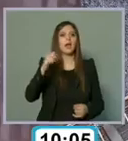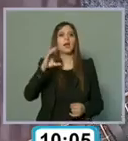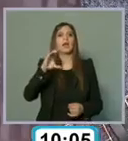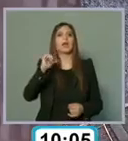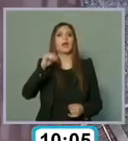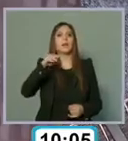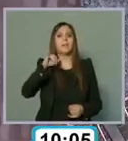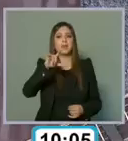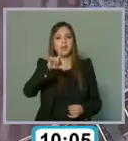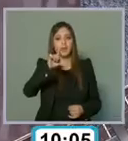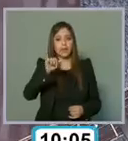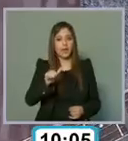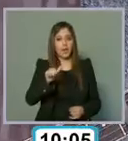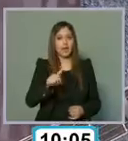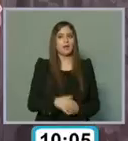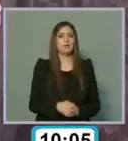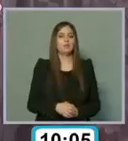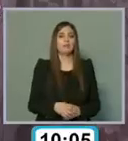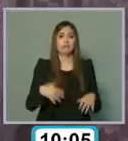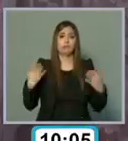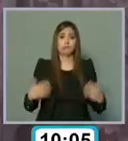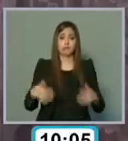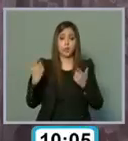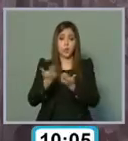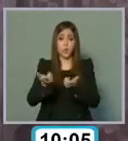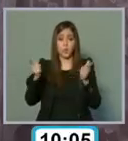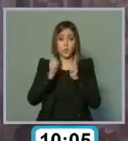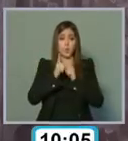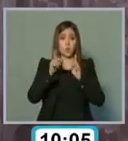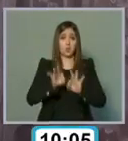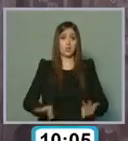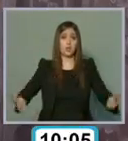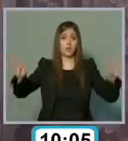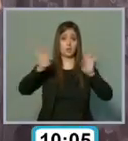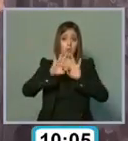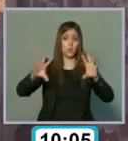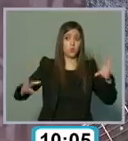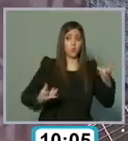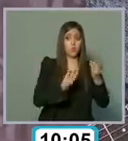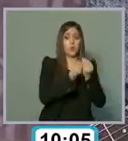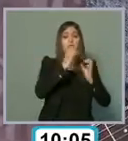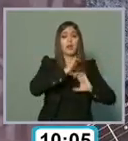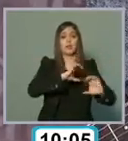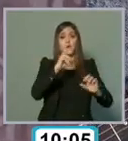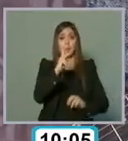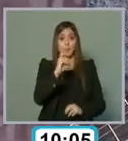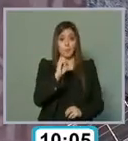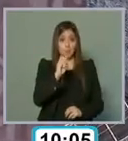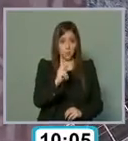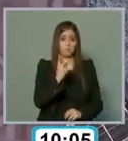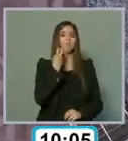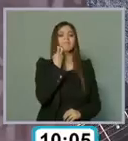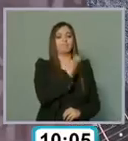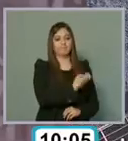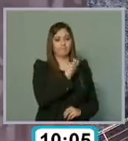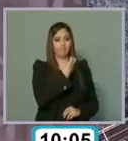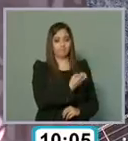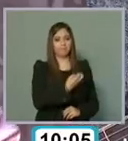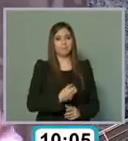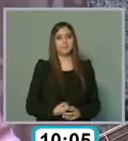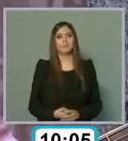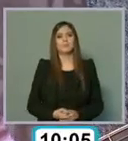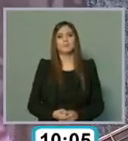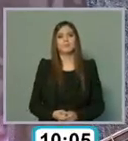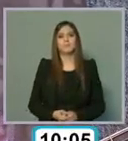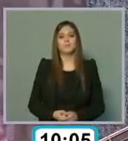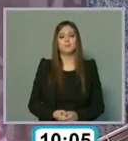Camila. Pues todo el así. gremio importante de la onda popera, ¿no? Exactamente, y ha estado pues